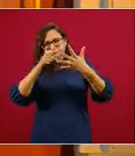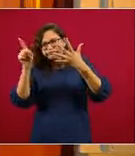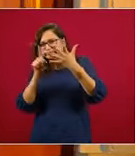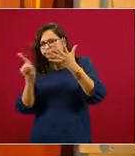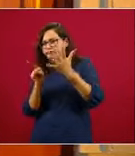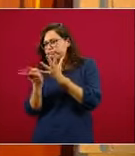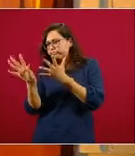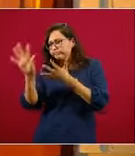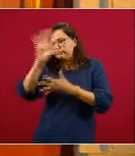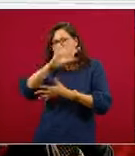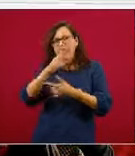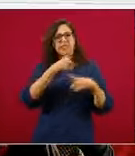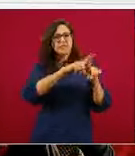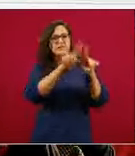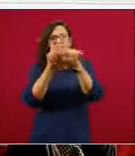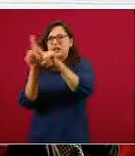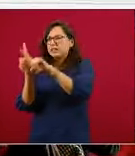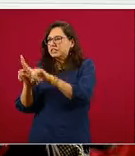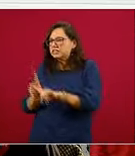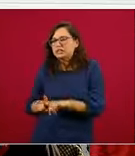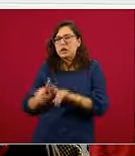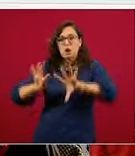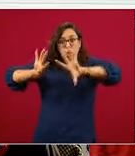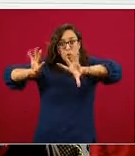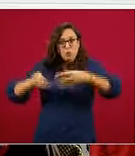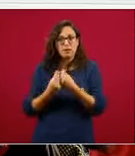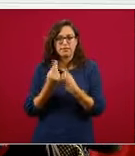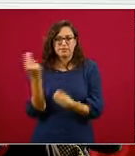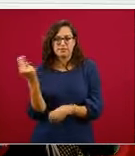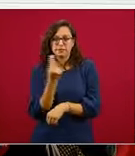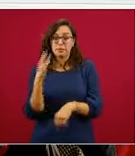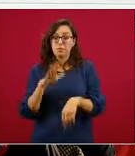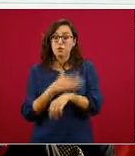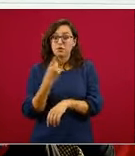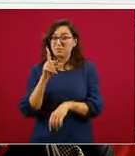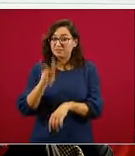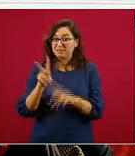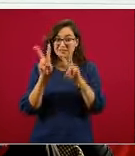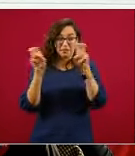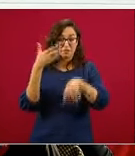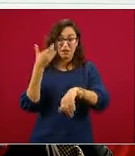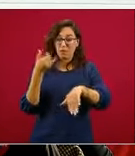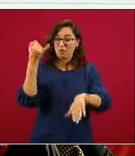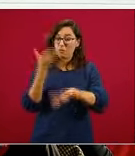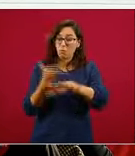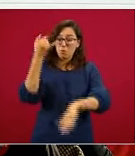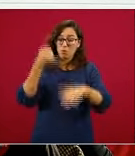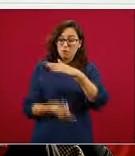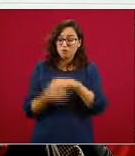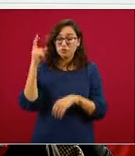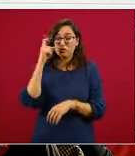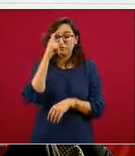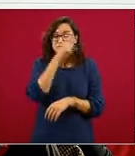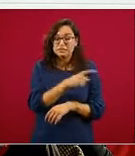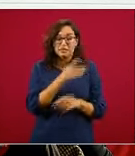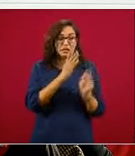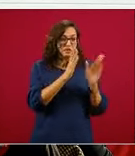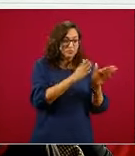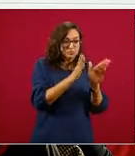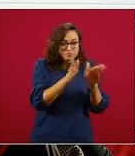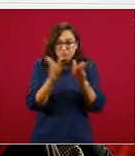impacto también llega a complejizarse, que cada uno de los temas muy específicos tenemos que abordarlos de manera